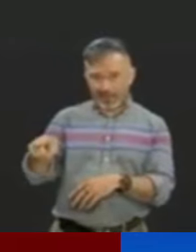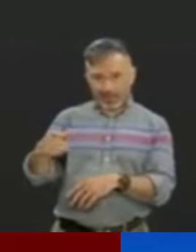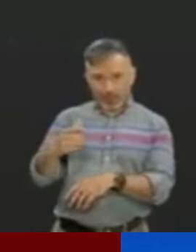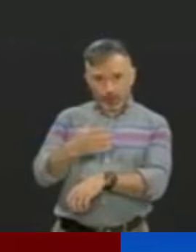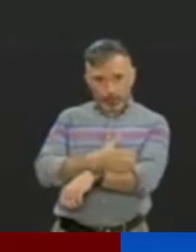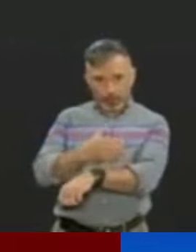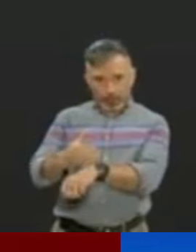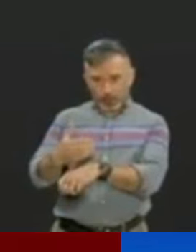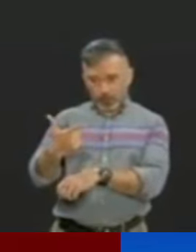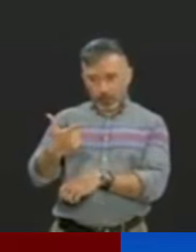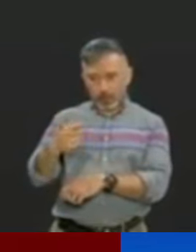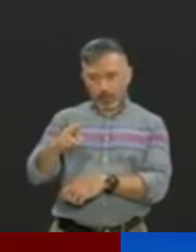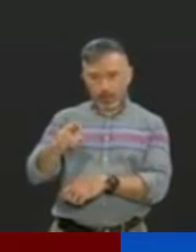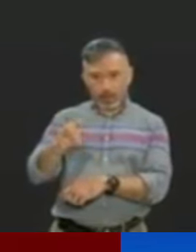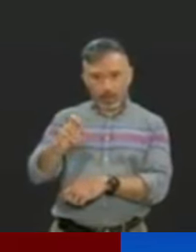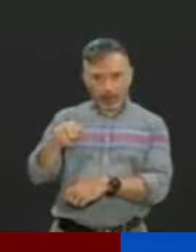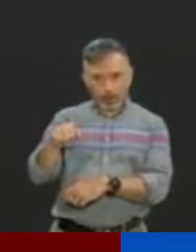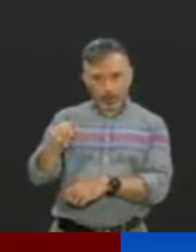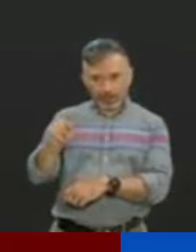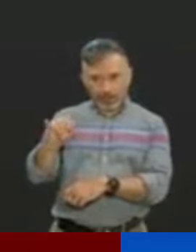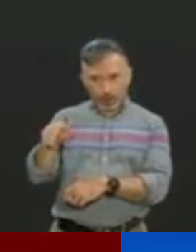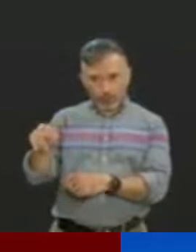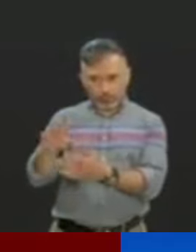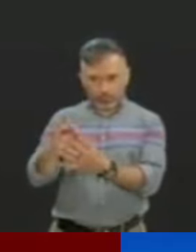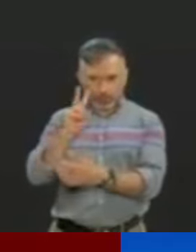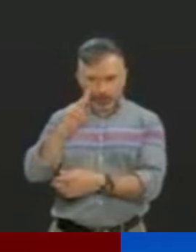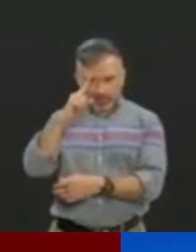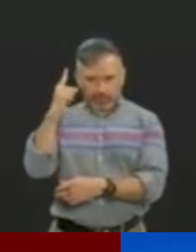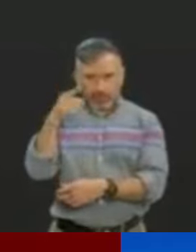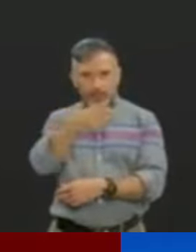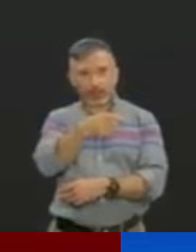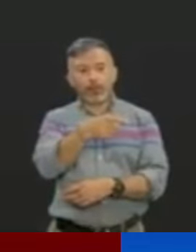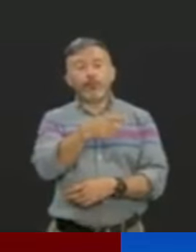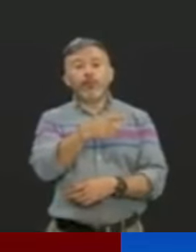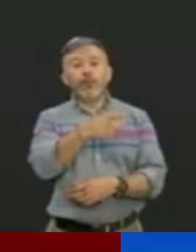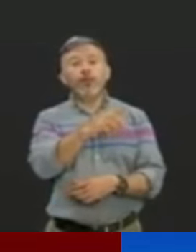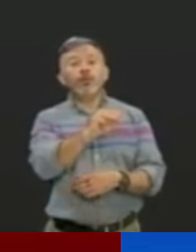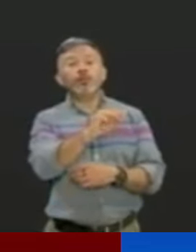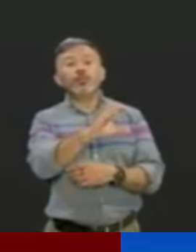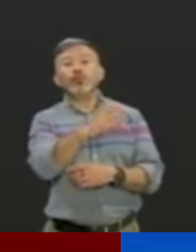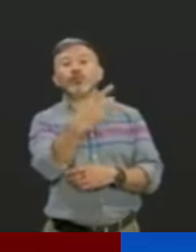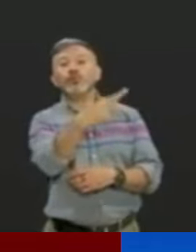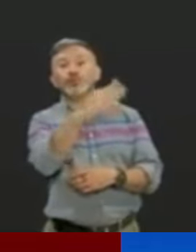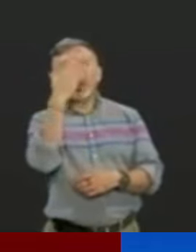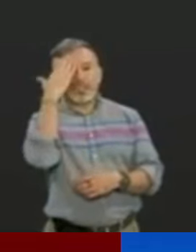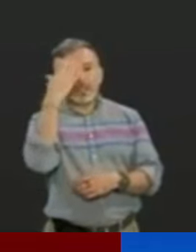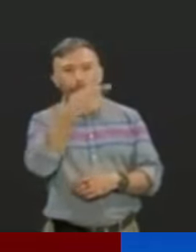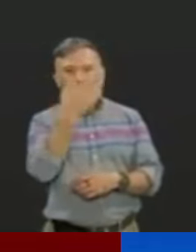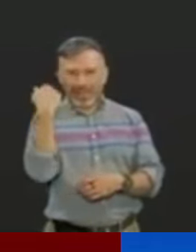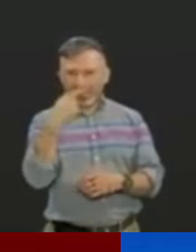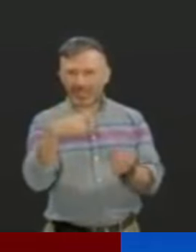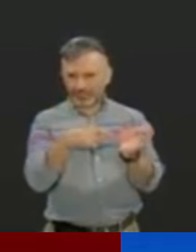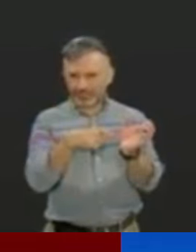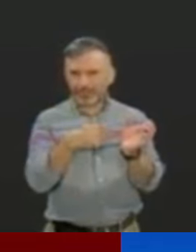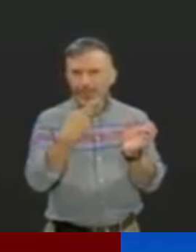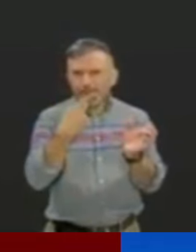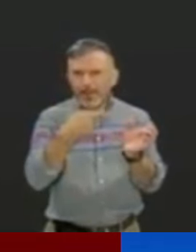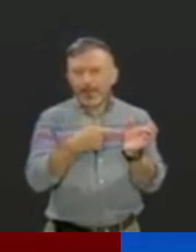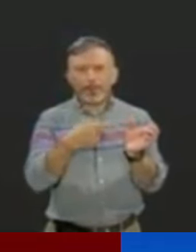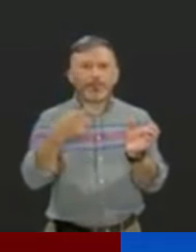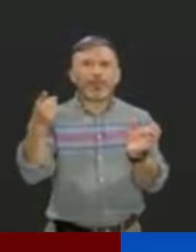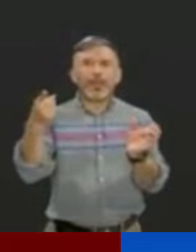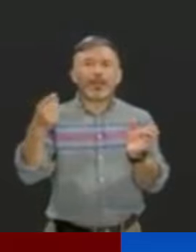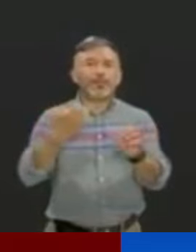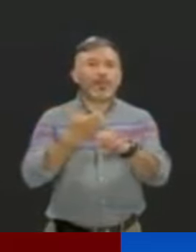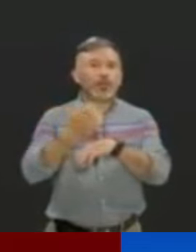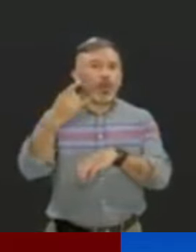sus dirigentes, en este caso el dirigente Eliseo de Movimiento Ciudadano, en Campeche, en un evento público, frente a